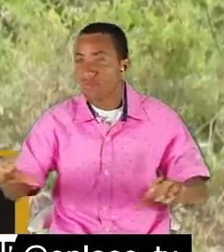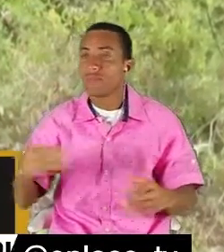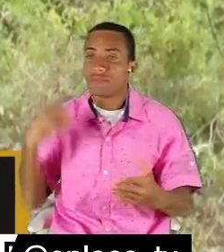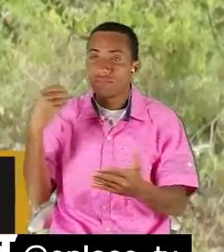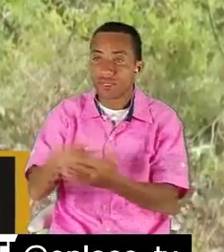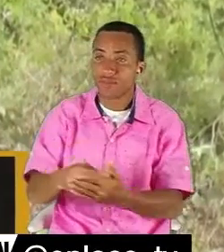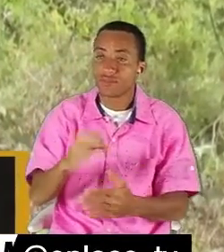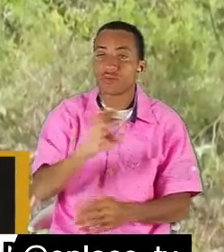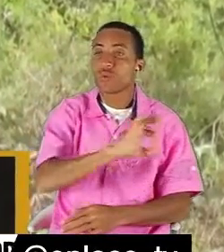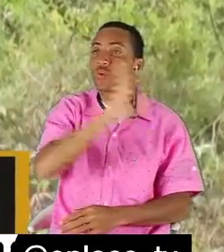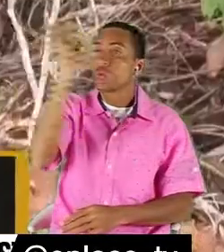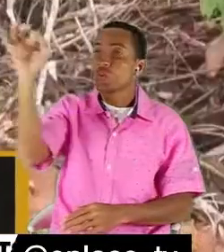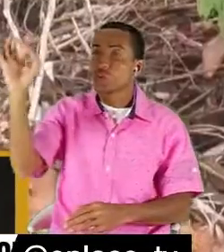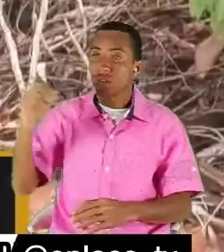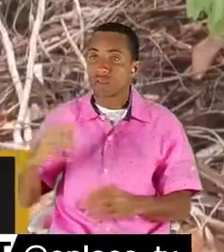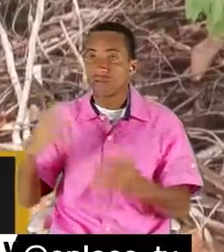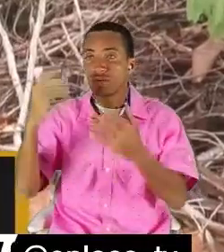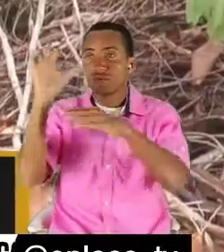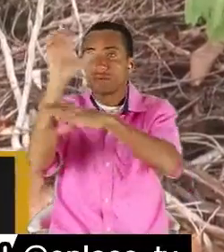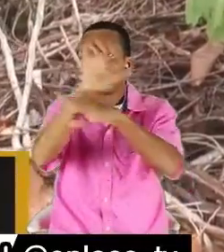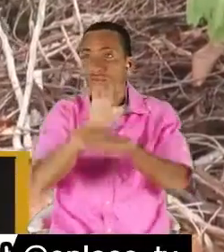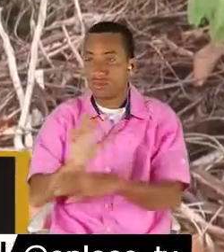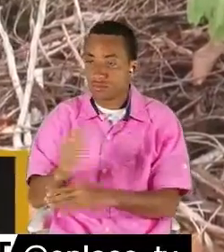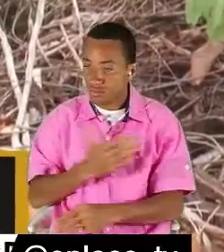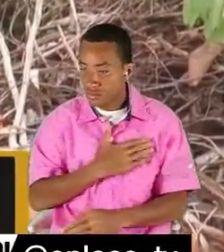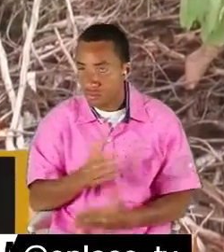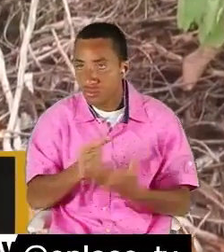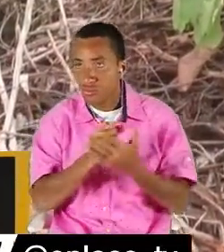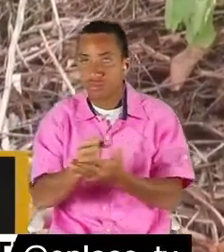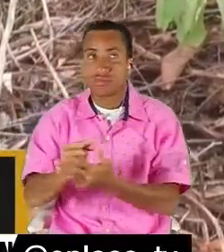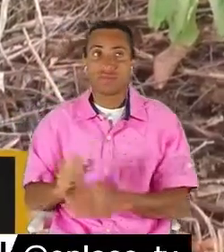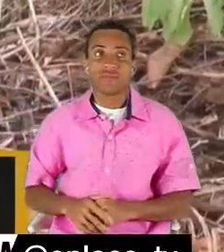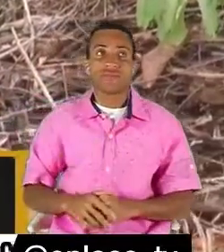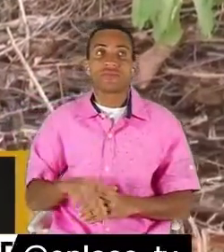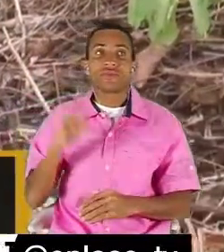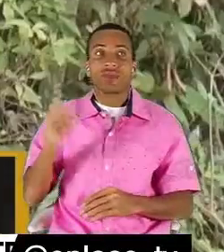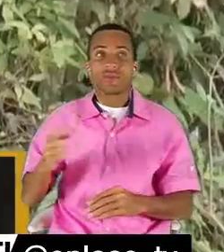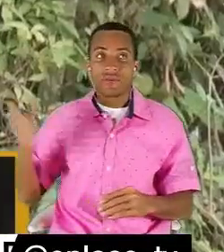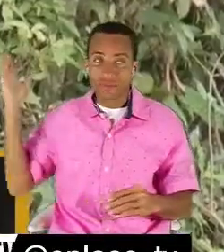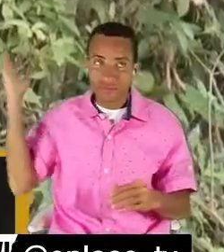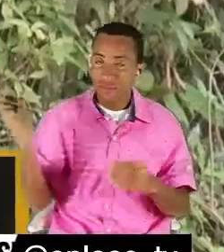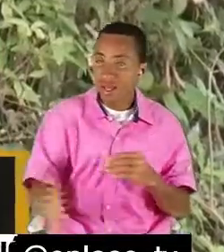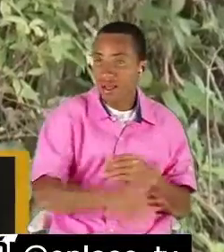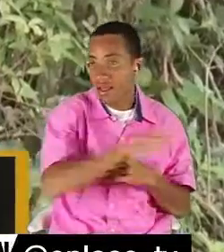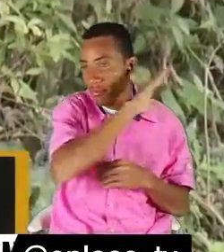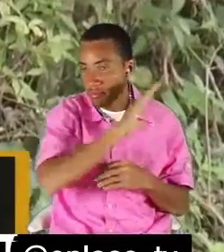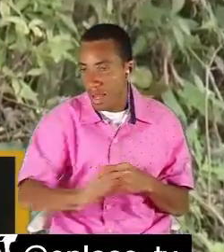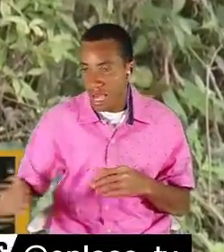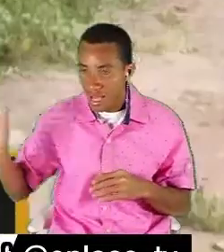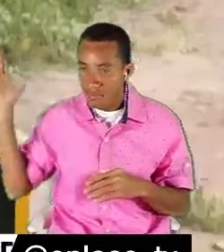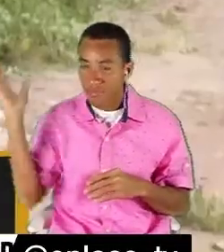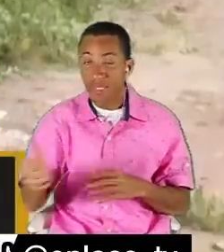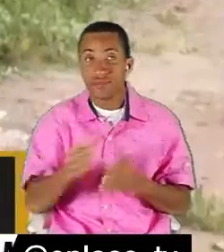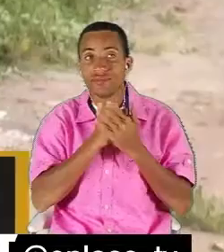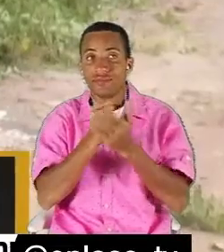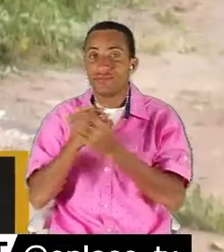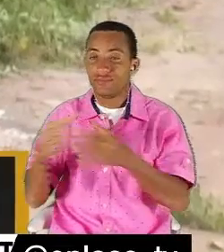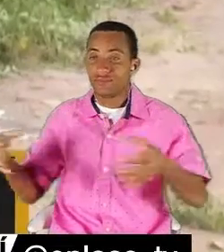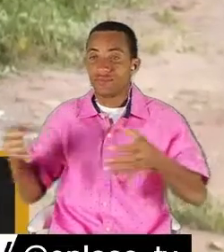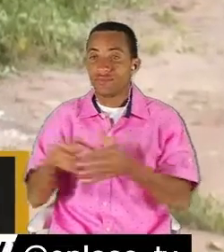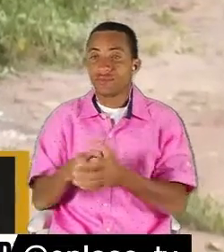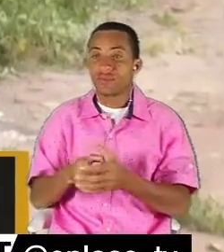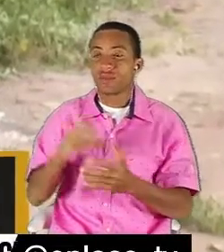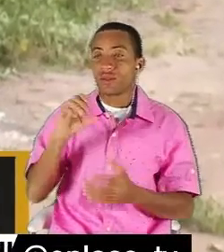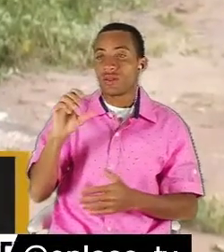nunca ha venido ninguna entidad a colaborar. Maleza a la que hoy le hicieron frente por medio de una jornada de limpieza acompañada por el Grupo de Operaciones Especiales